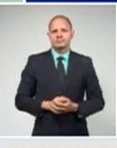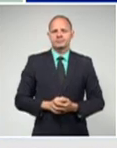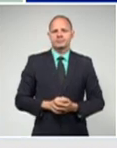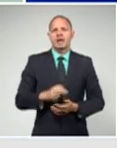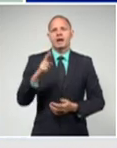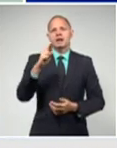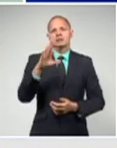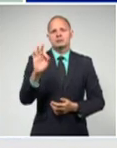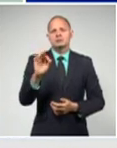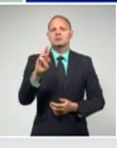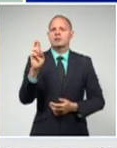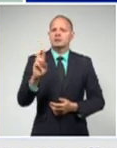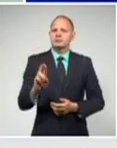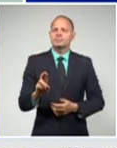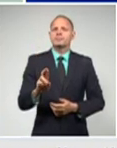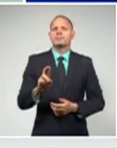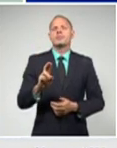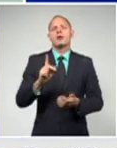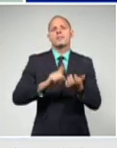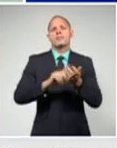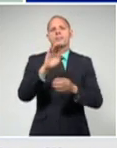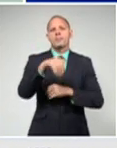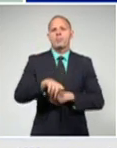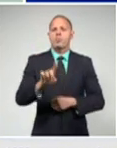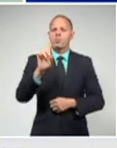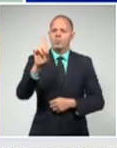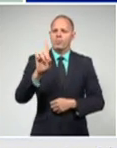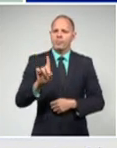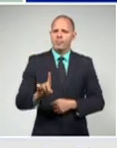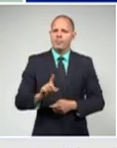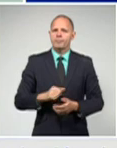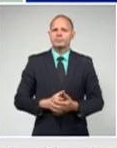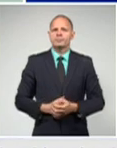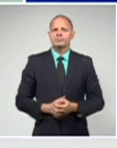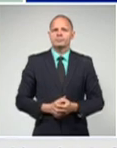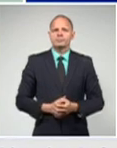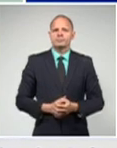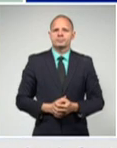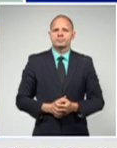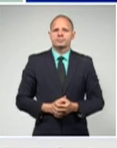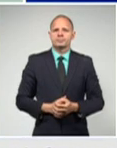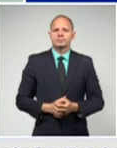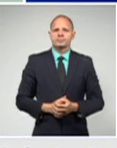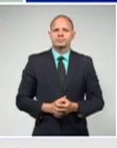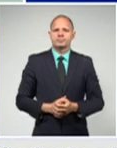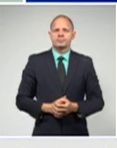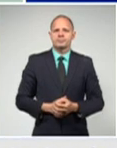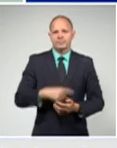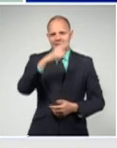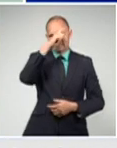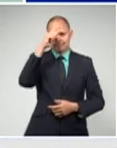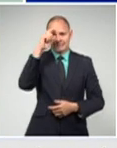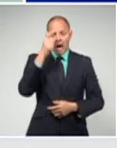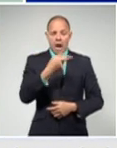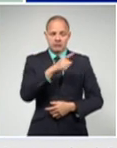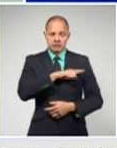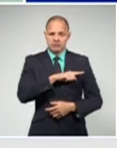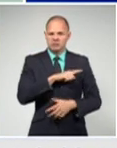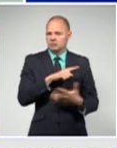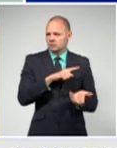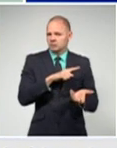Ranchuelo, Remedios y Placeta 1 de cada uno. Santi Espíritu confirma 42